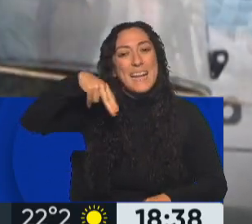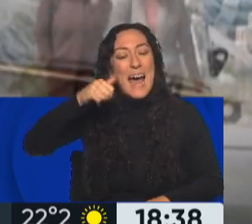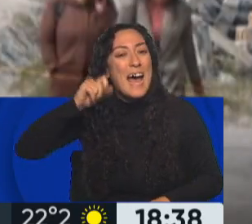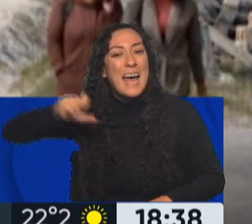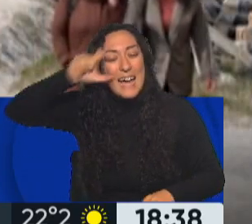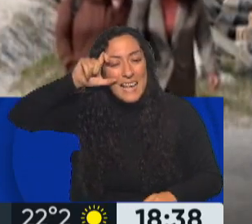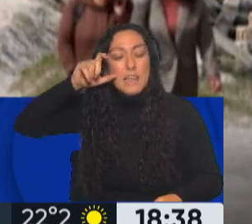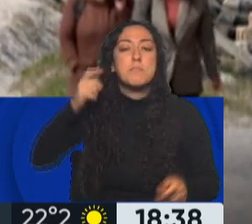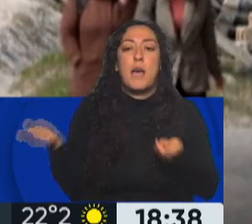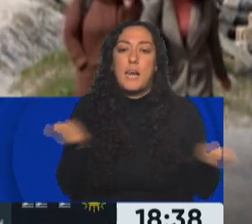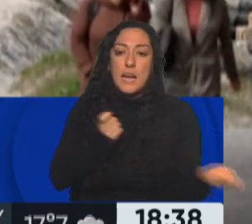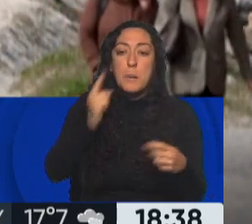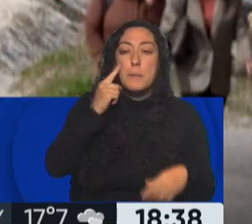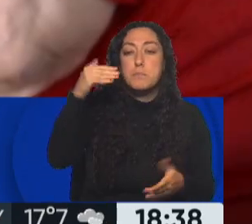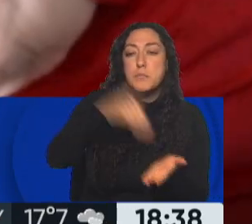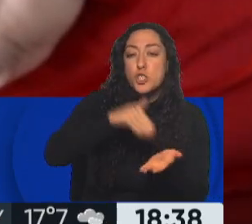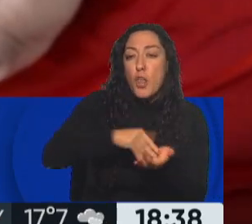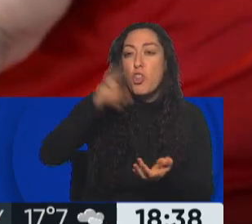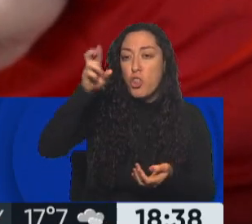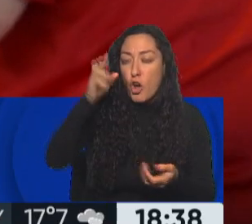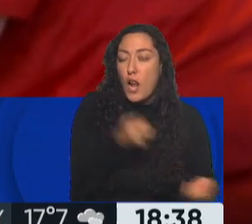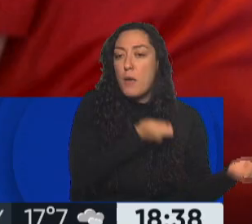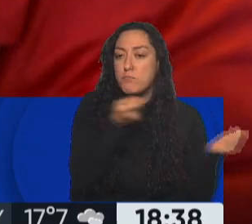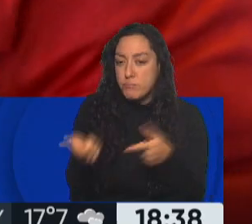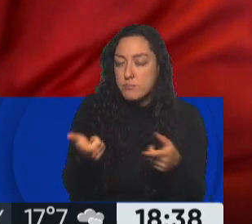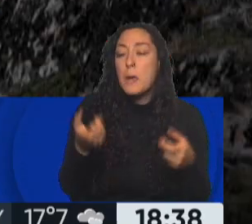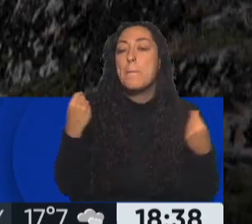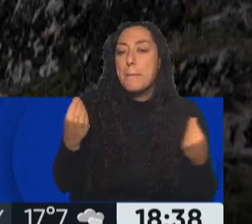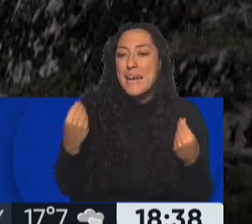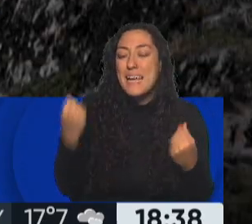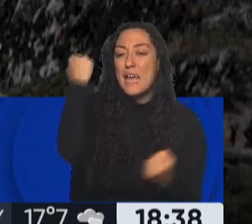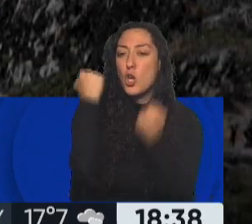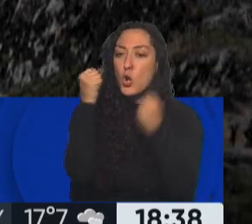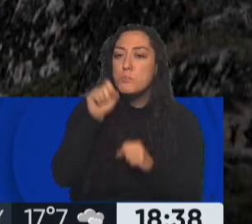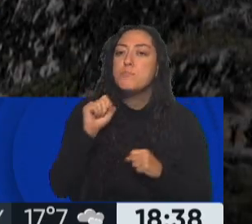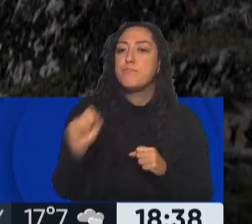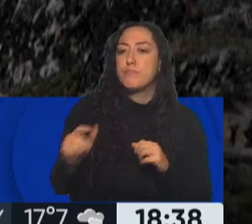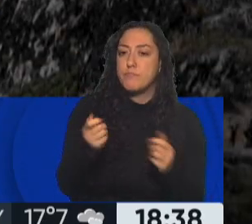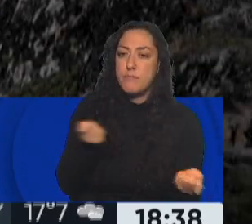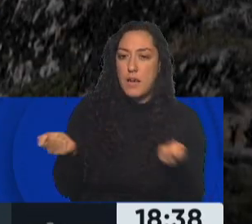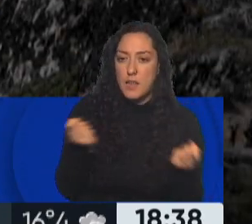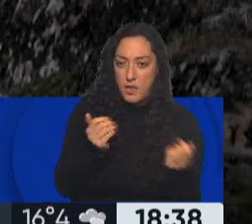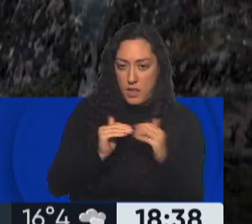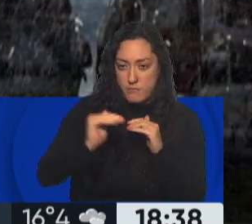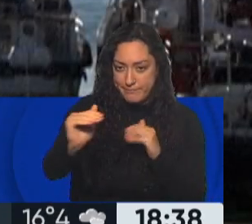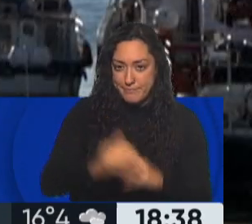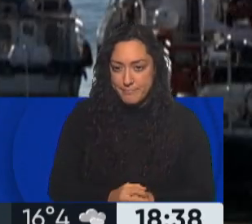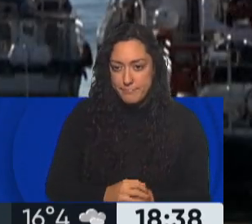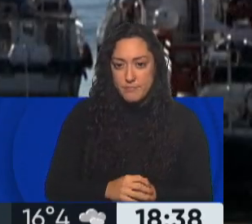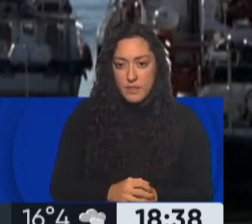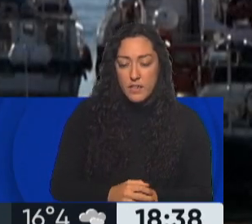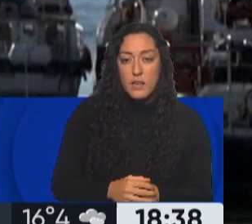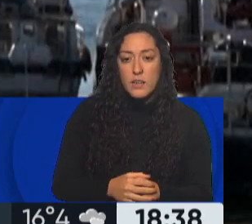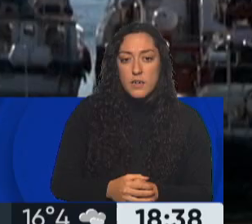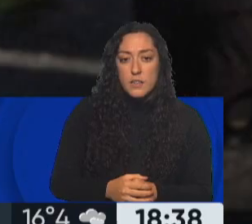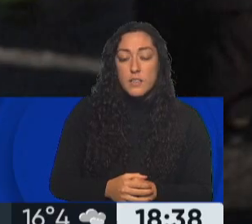proporciona alrededor de $1.000 millones para sostener la economía de la isla. El matiz que diferencia a cada